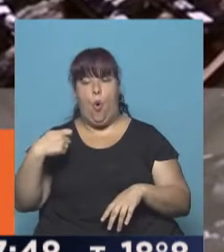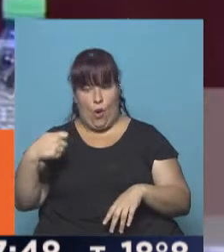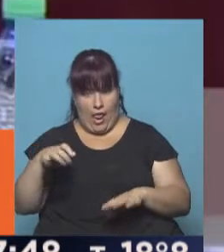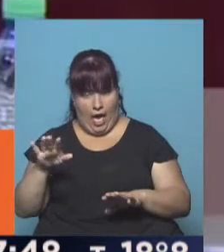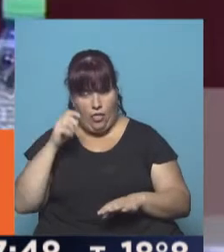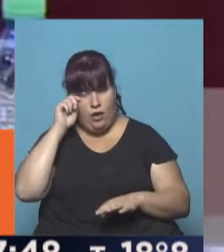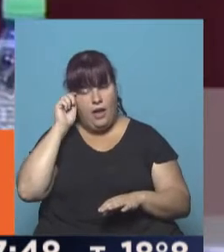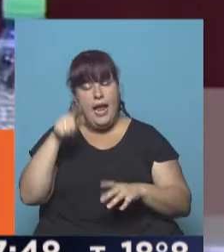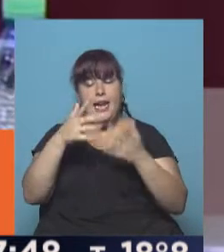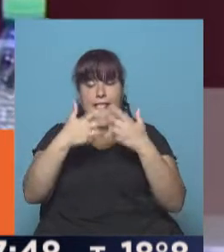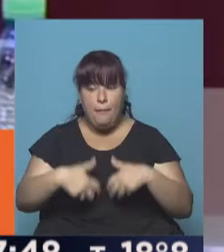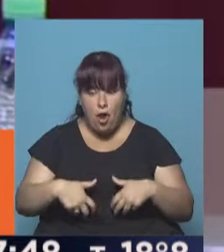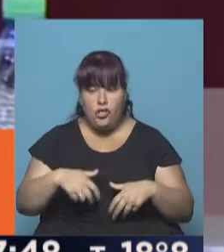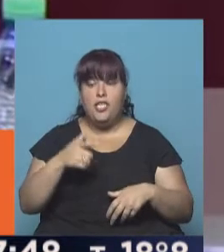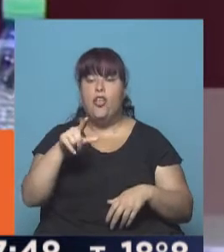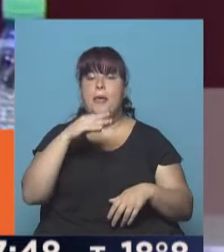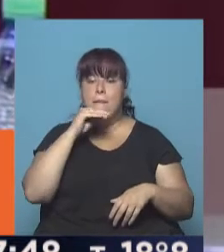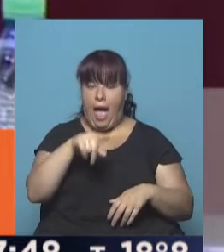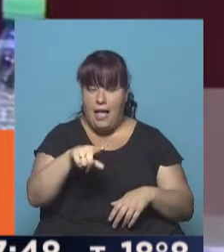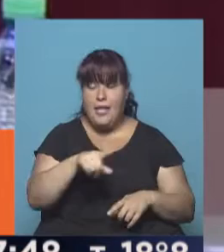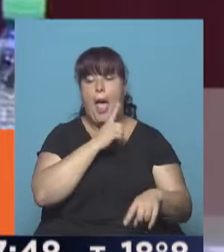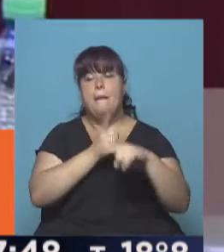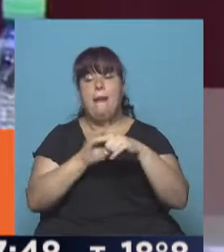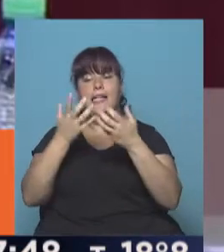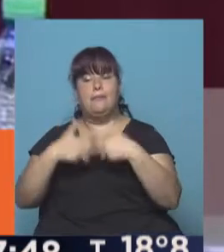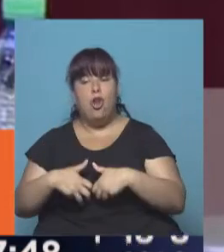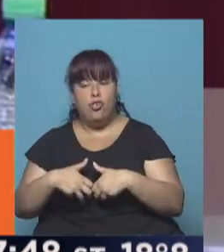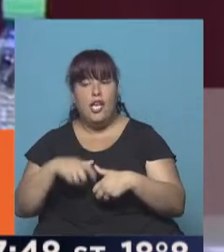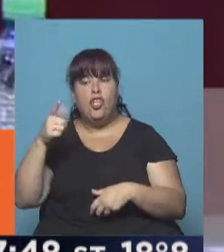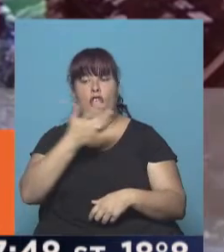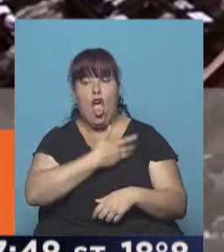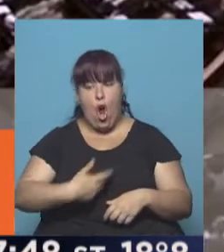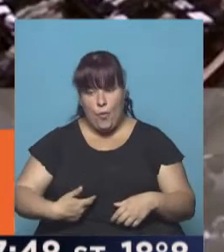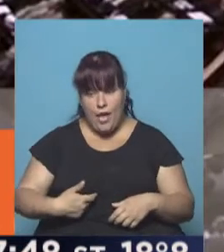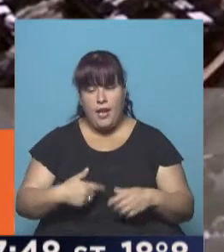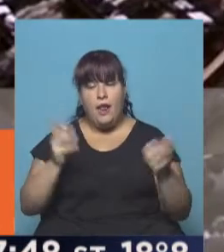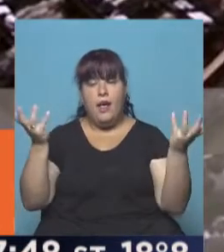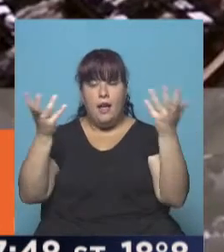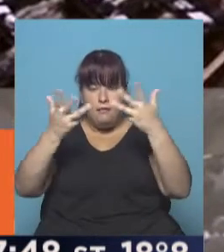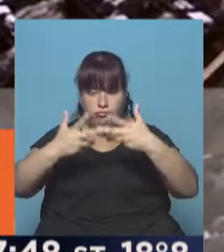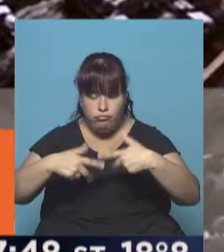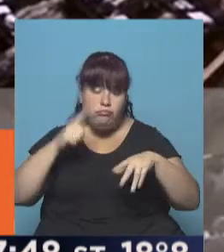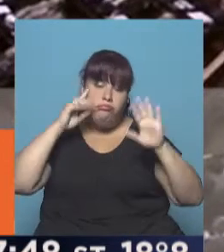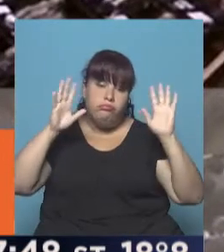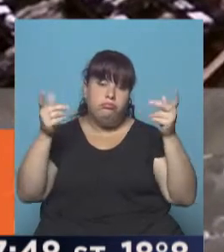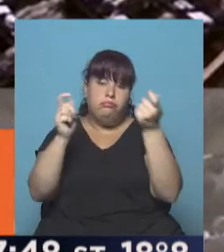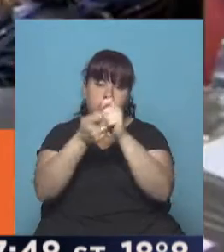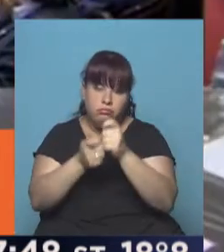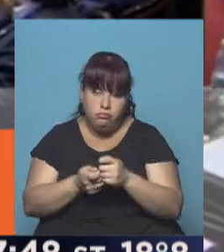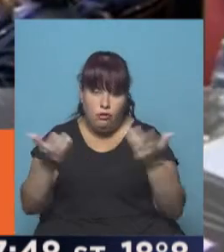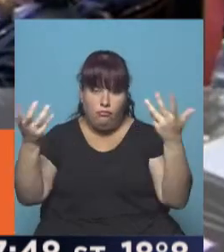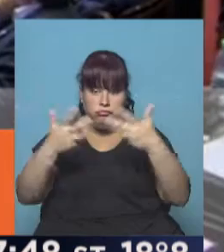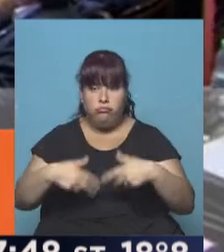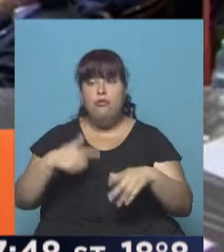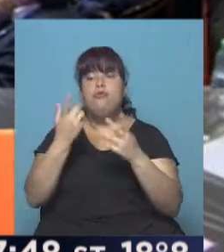jubilados. De este proyecto del Frente Renovador, sumado al proyecto del oficialismo, va a salir, esperan los legisladores